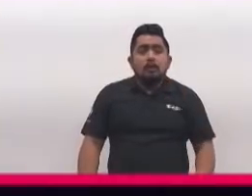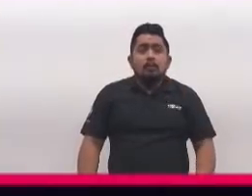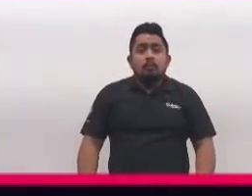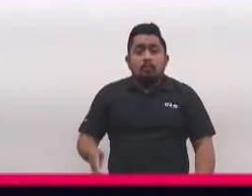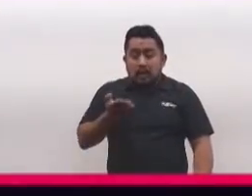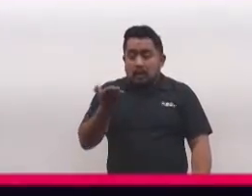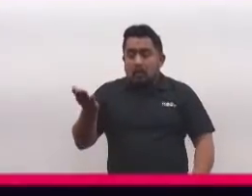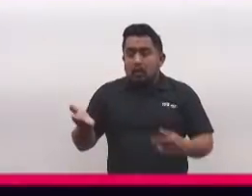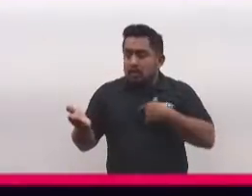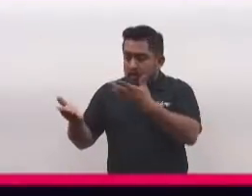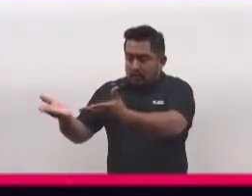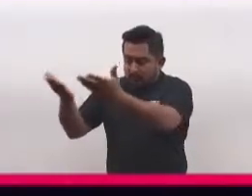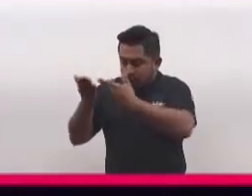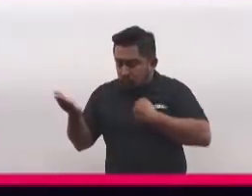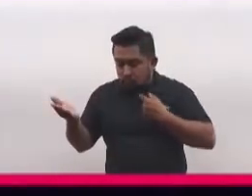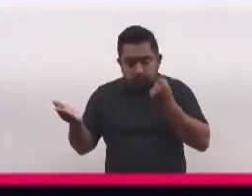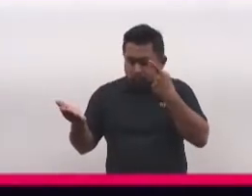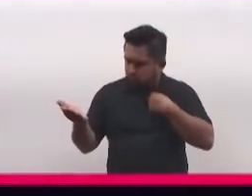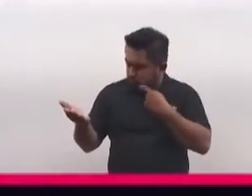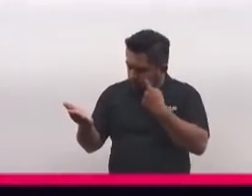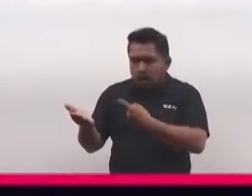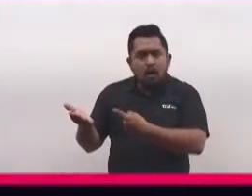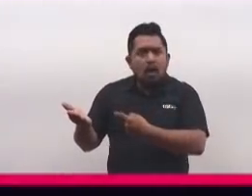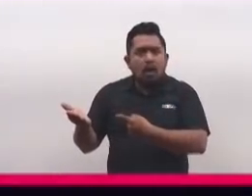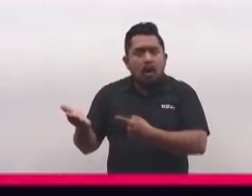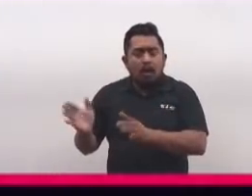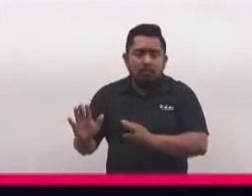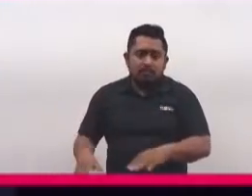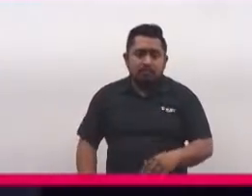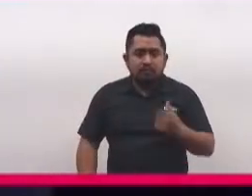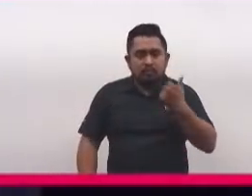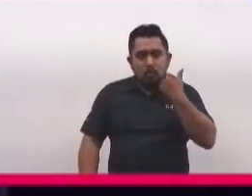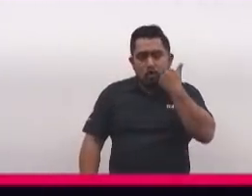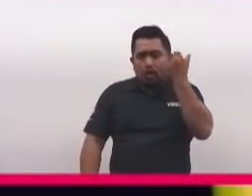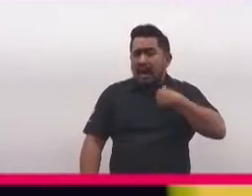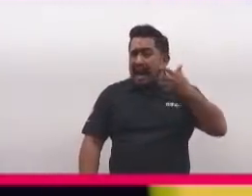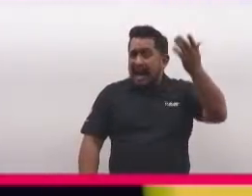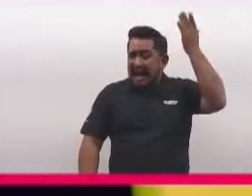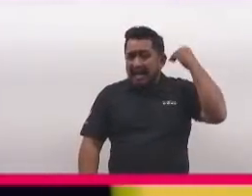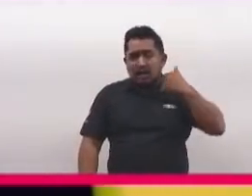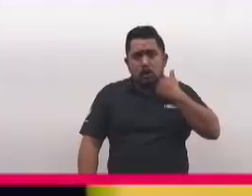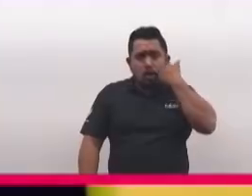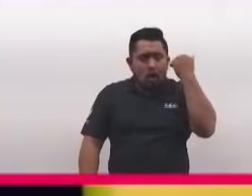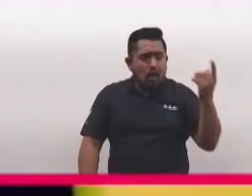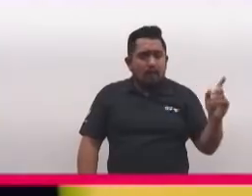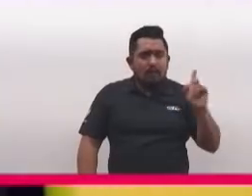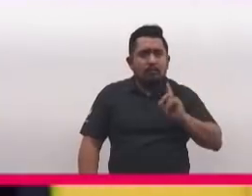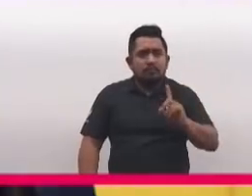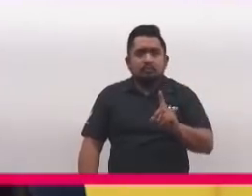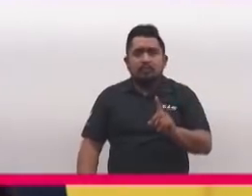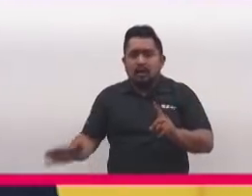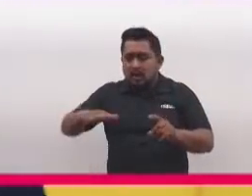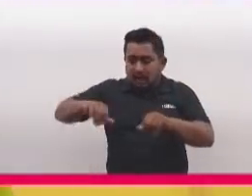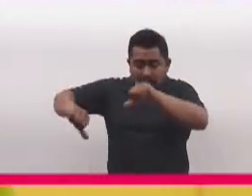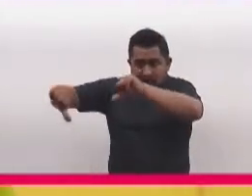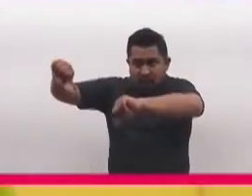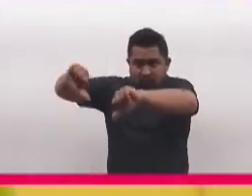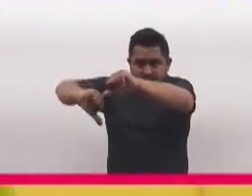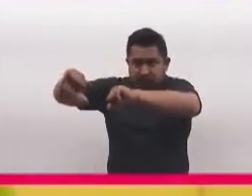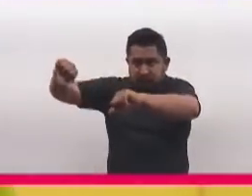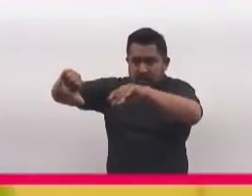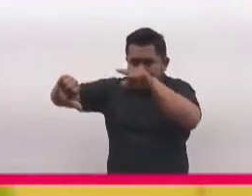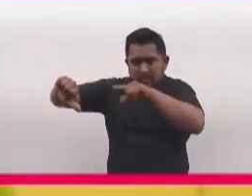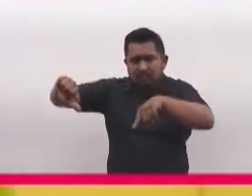llegaron a nuestra vida que jamás esperamos estará muy joven y aprendiendo a trabajar uno de los laboratorios que se desarrollaba del lado de ilopango